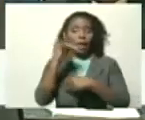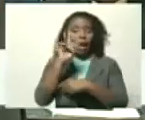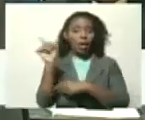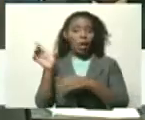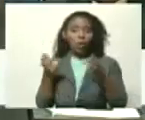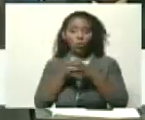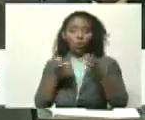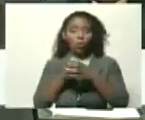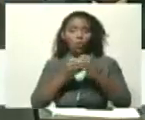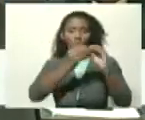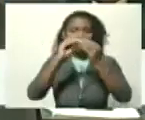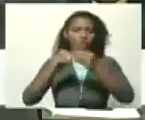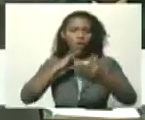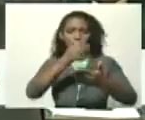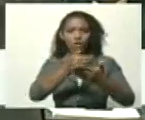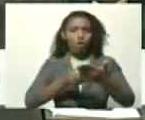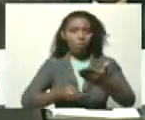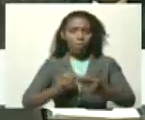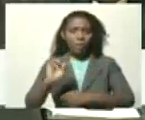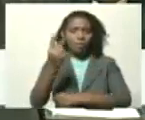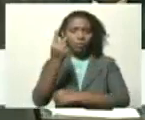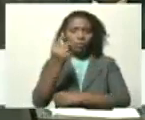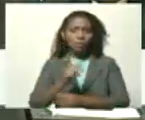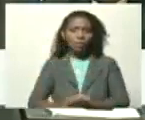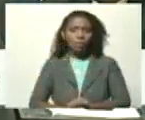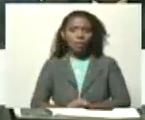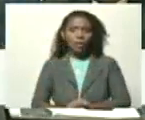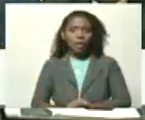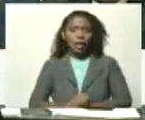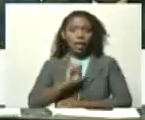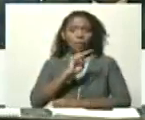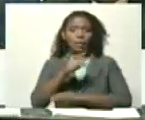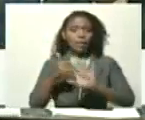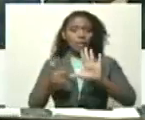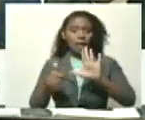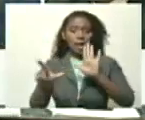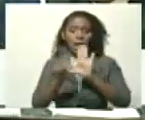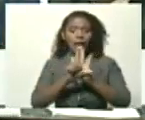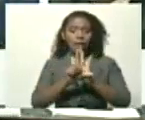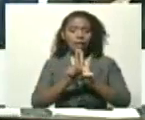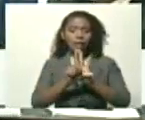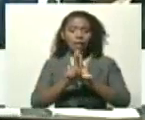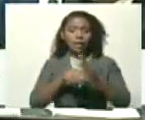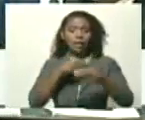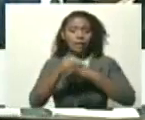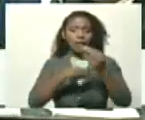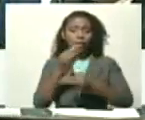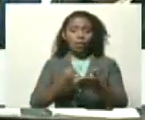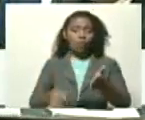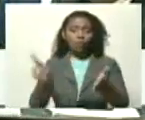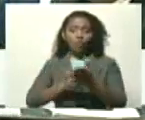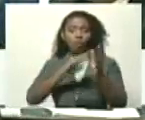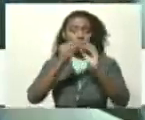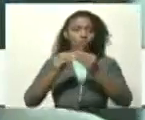comisiones elaborando los informes para segunda, y 26 leyes que fueron remitidas por las comisiones